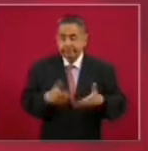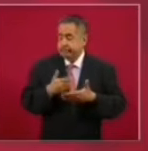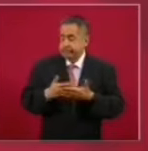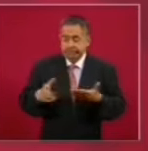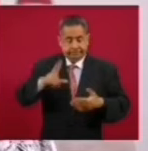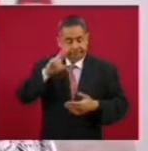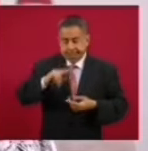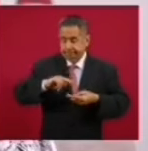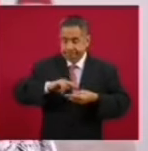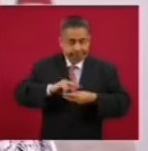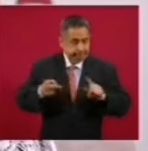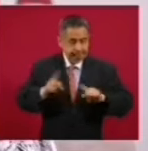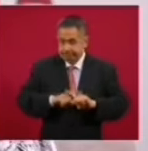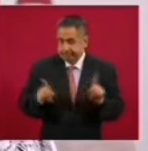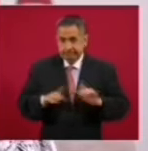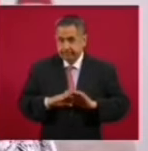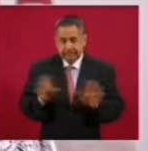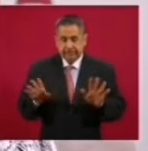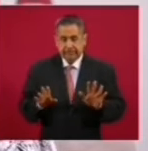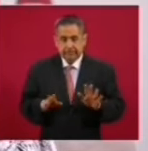Ahora ya no es así.